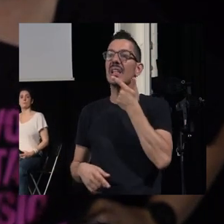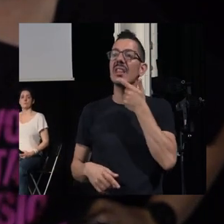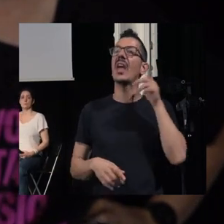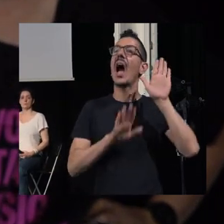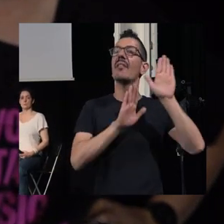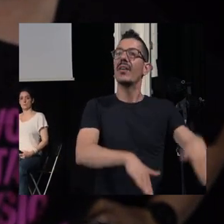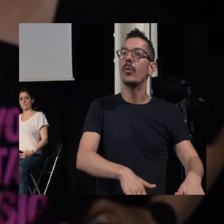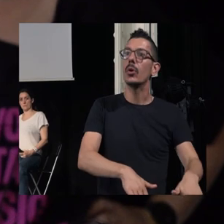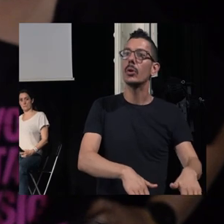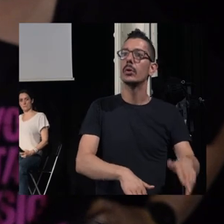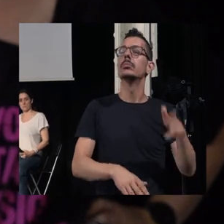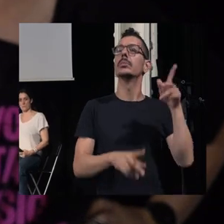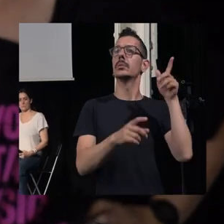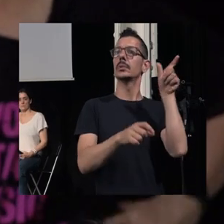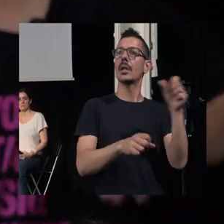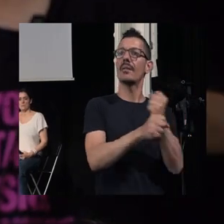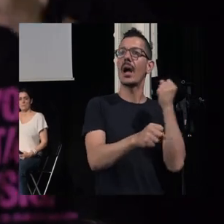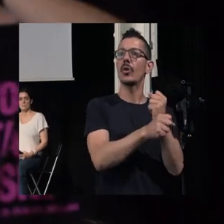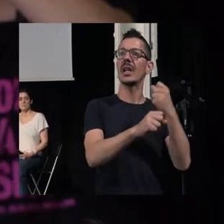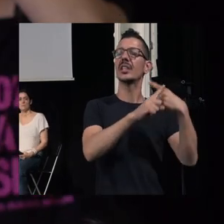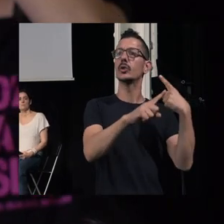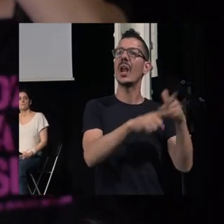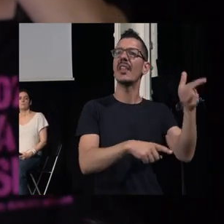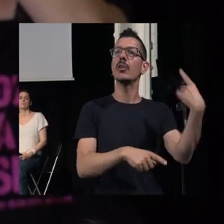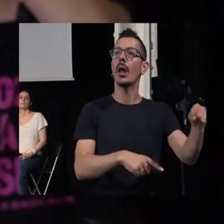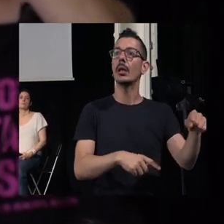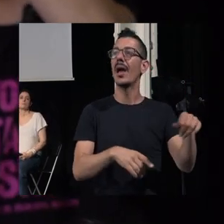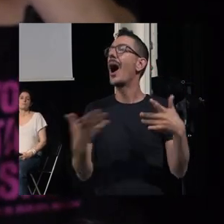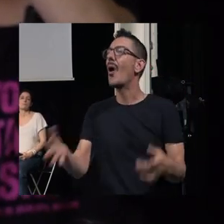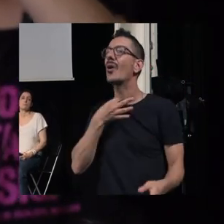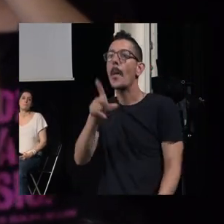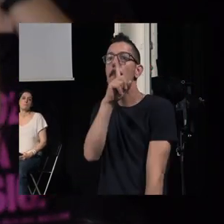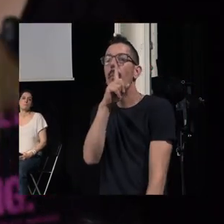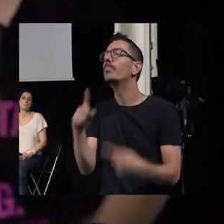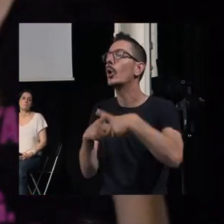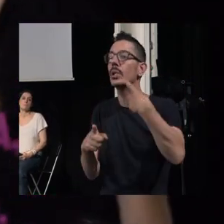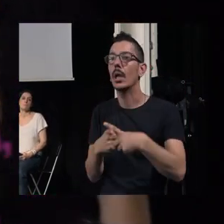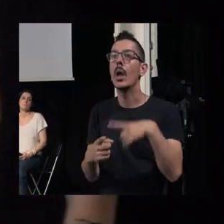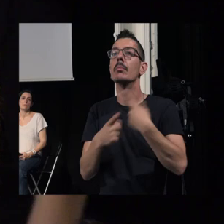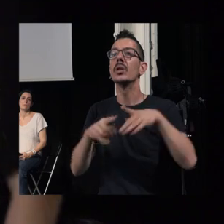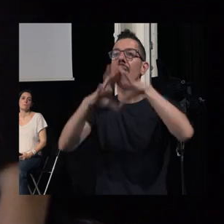no alzáis la voz? Porque muchas veces desde el mundo de la política